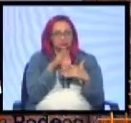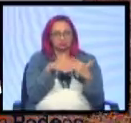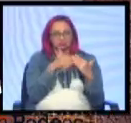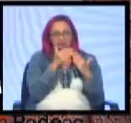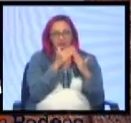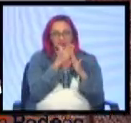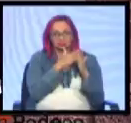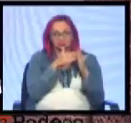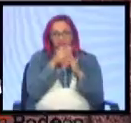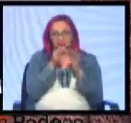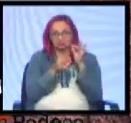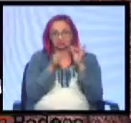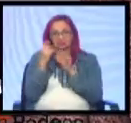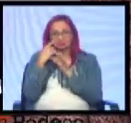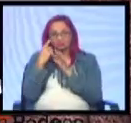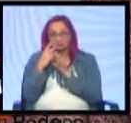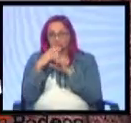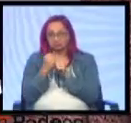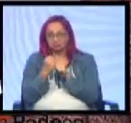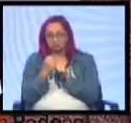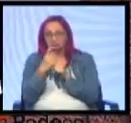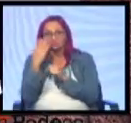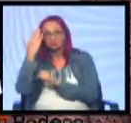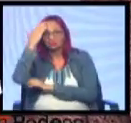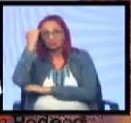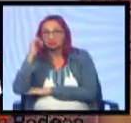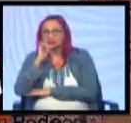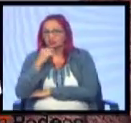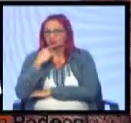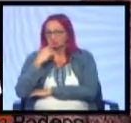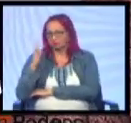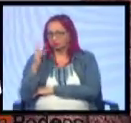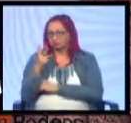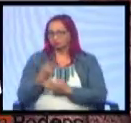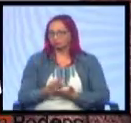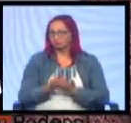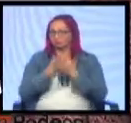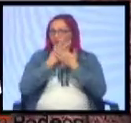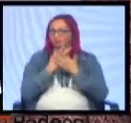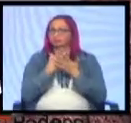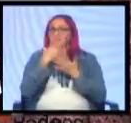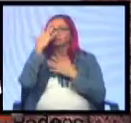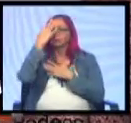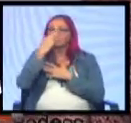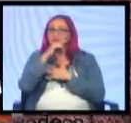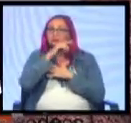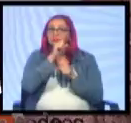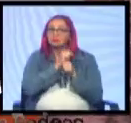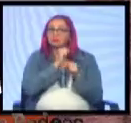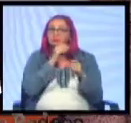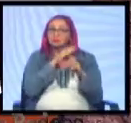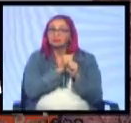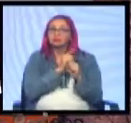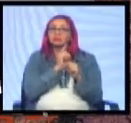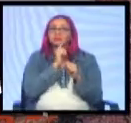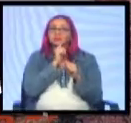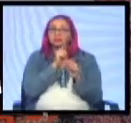la parte jurídica para hacerlo, porque, como le digo, valoramos, creemos que el trabajo que hacen